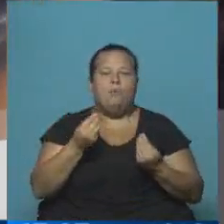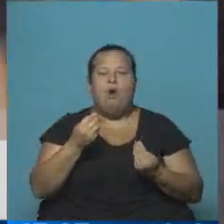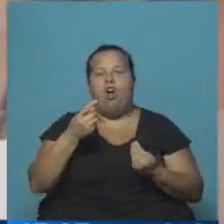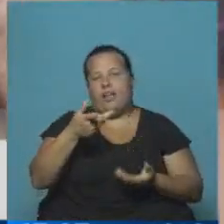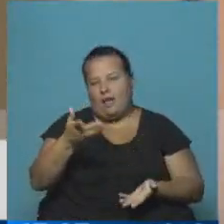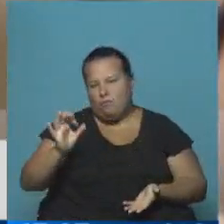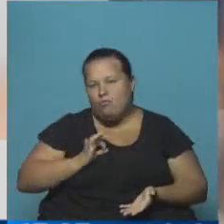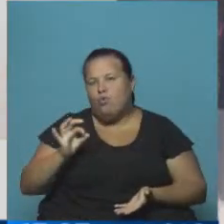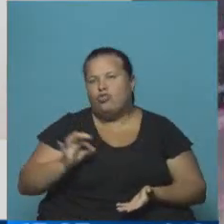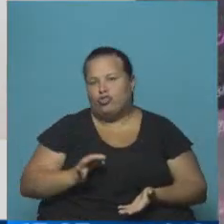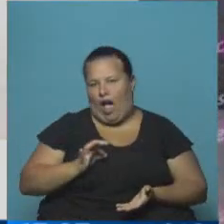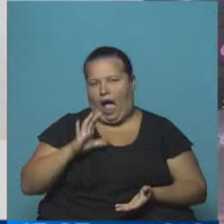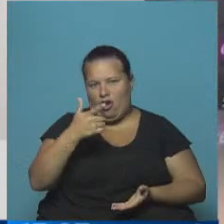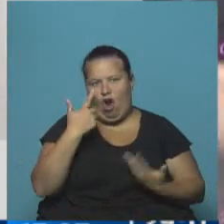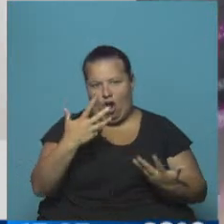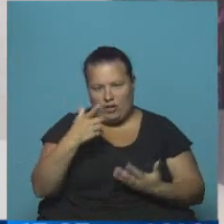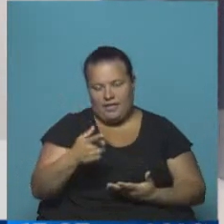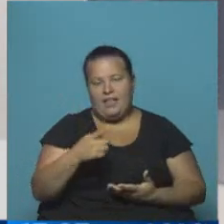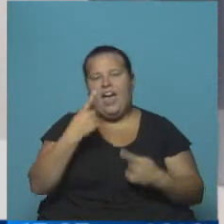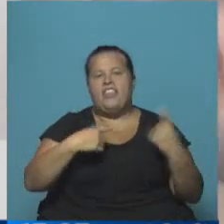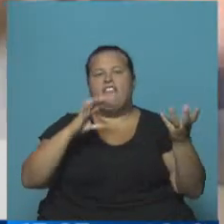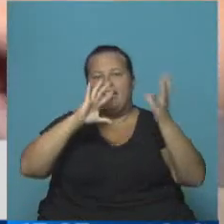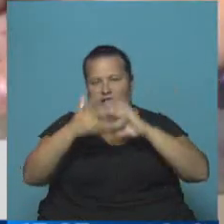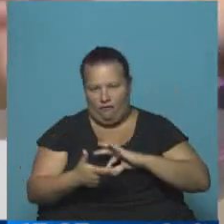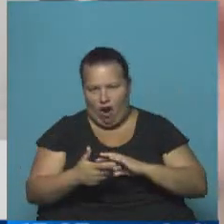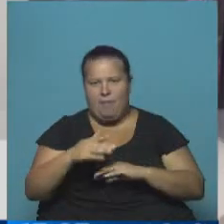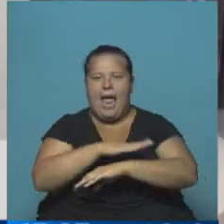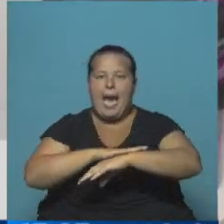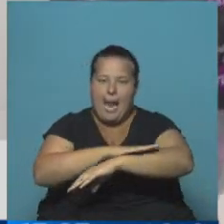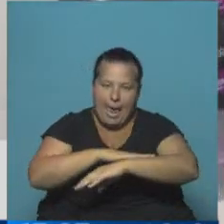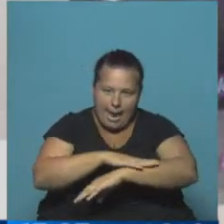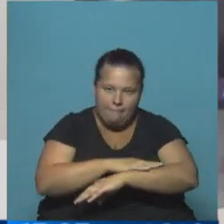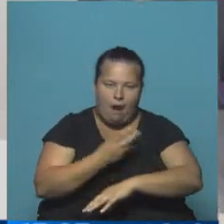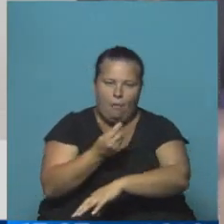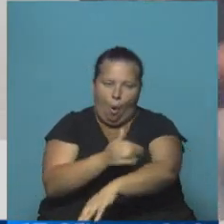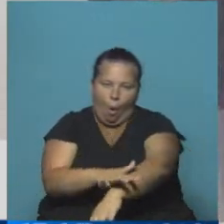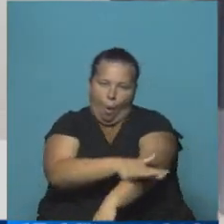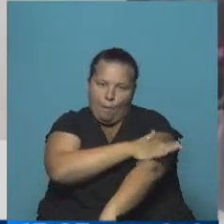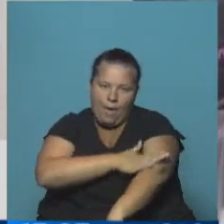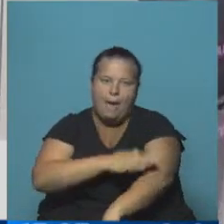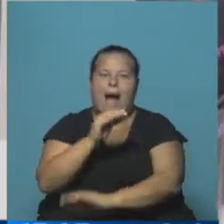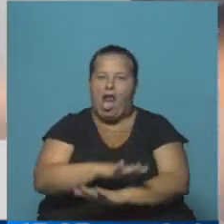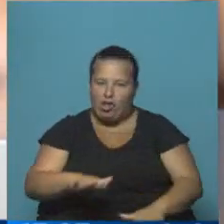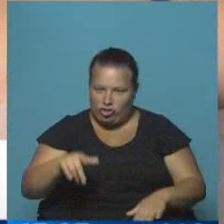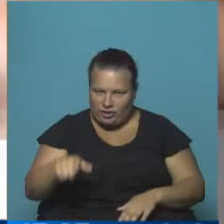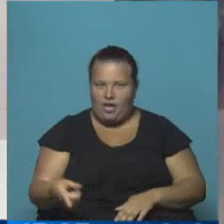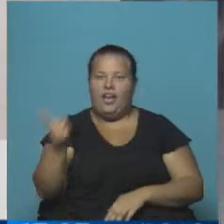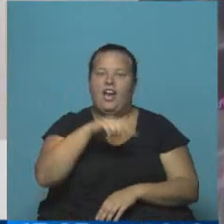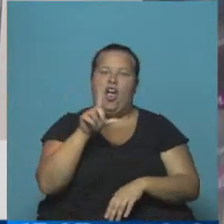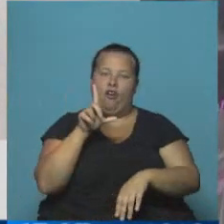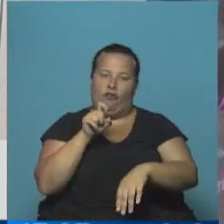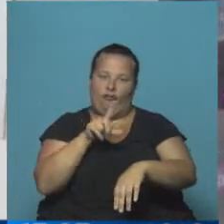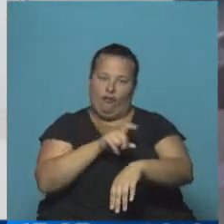tiene muchos años de antigüedad en distintas presentaciones en crema que es más suntuoso como para niños después en